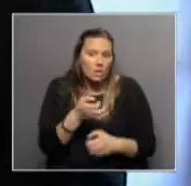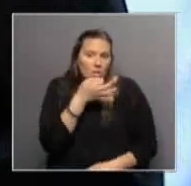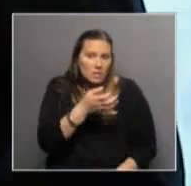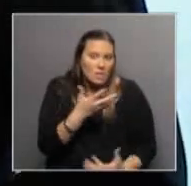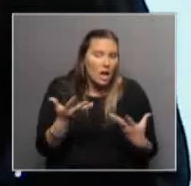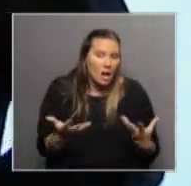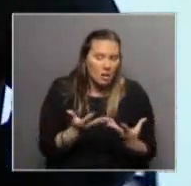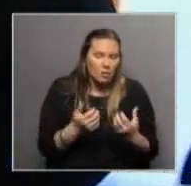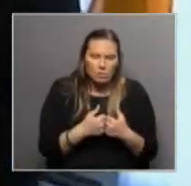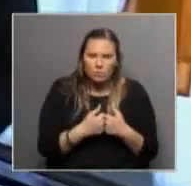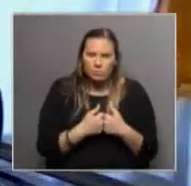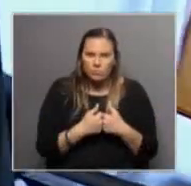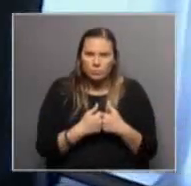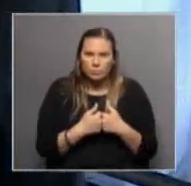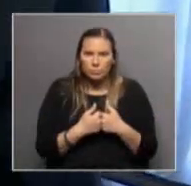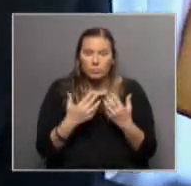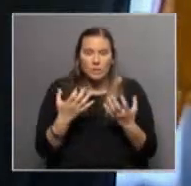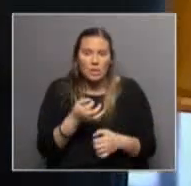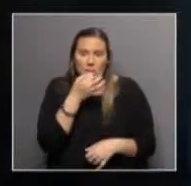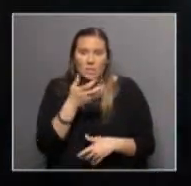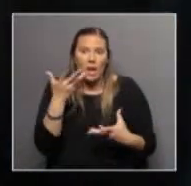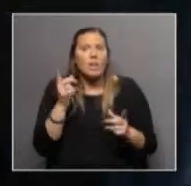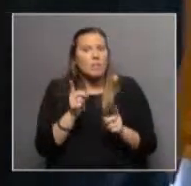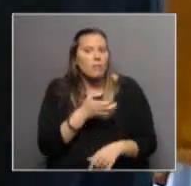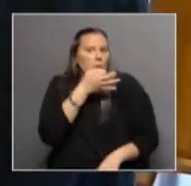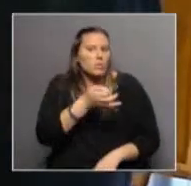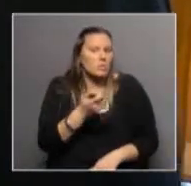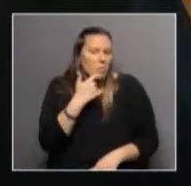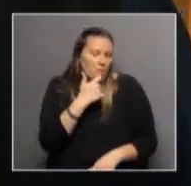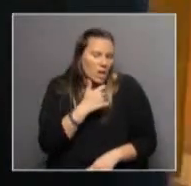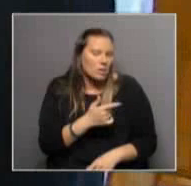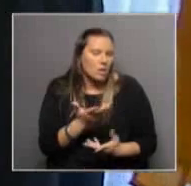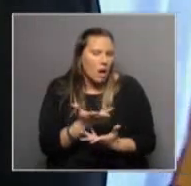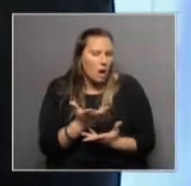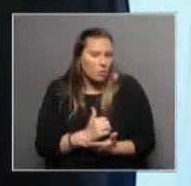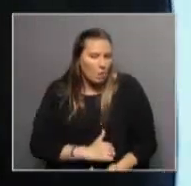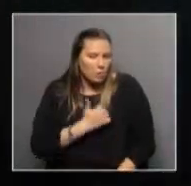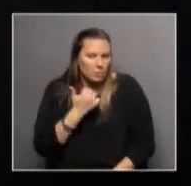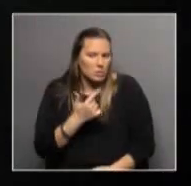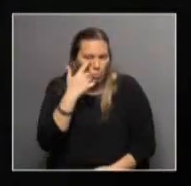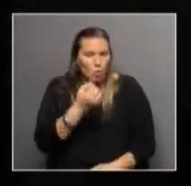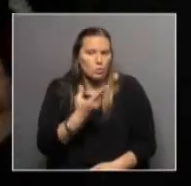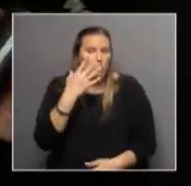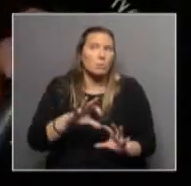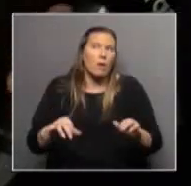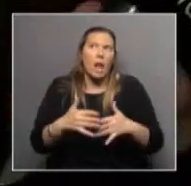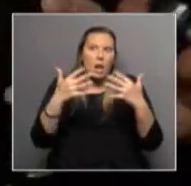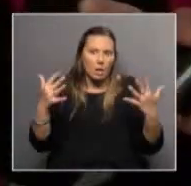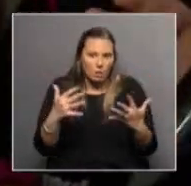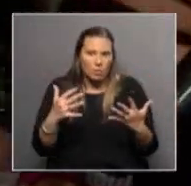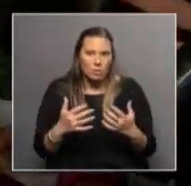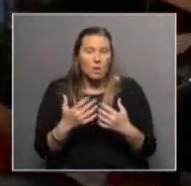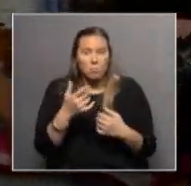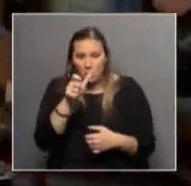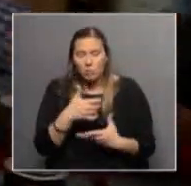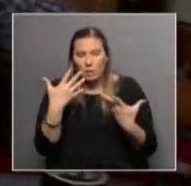decir. Si hay algo que digan, hay que decirlo y no se ha dicho ahora, una frase, un concepto, un algo. Si quieren, si,